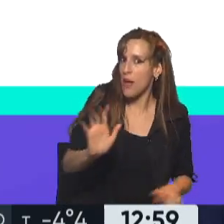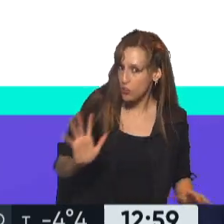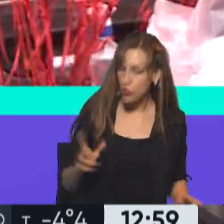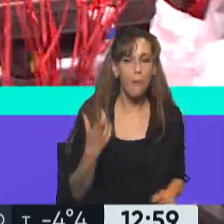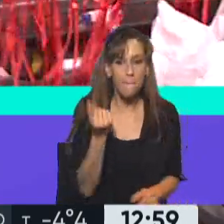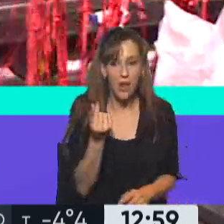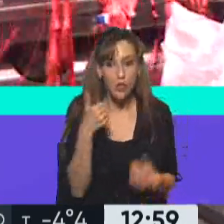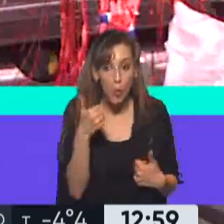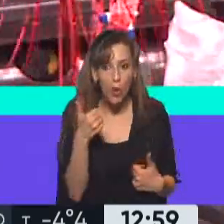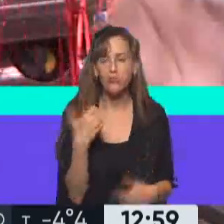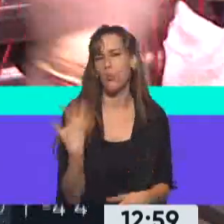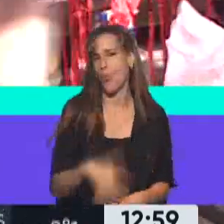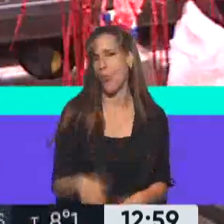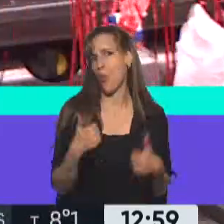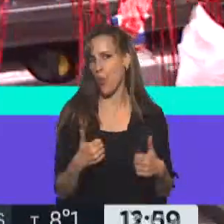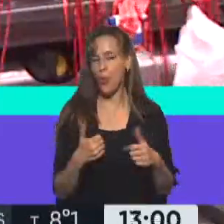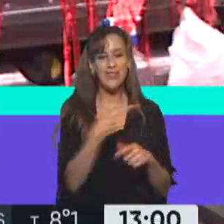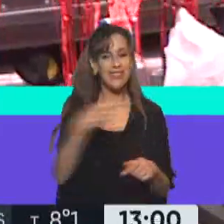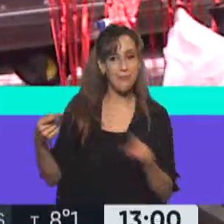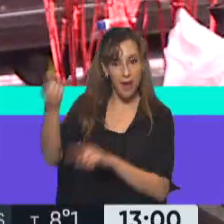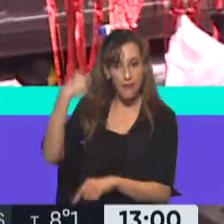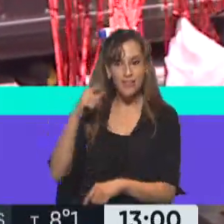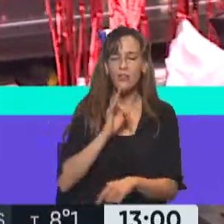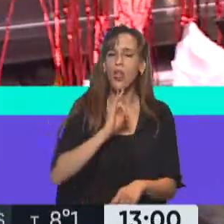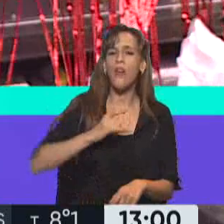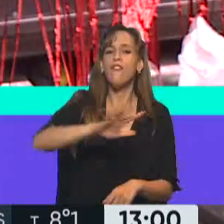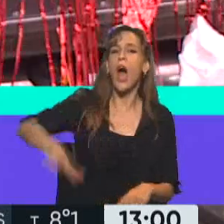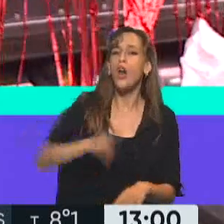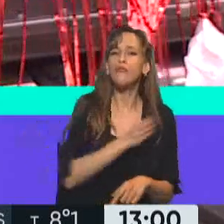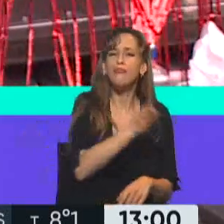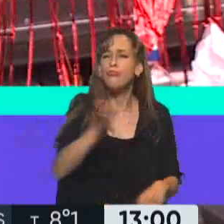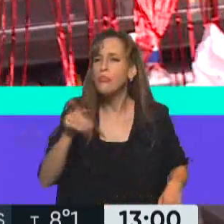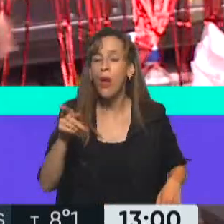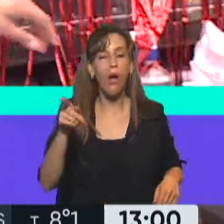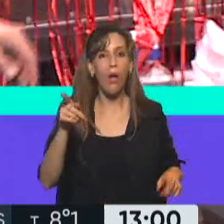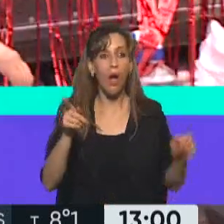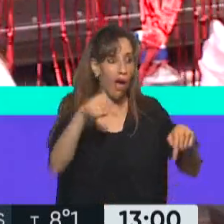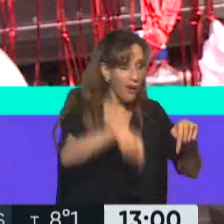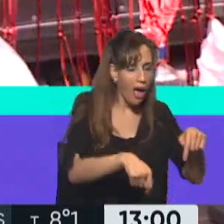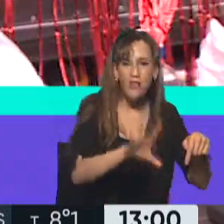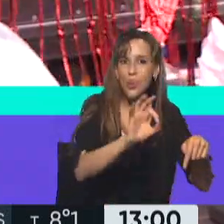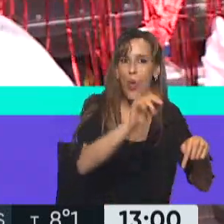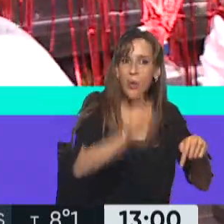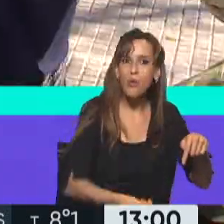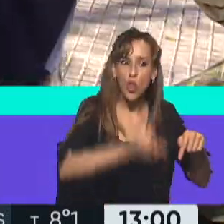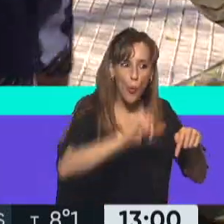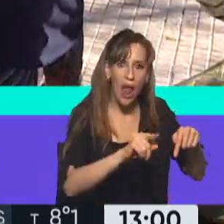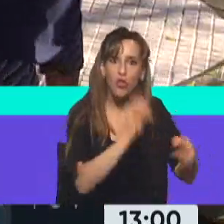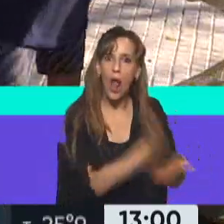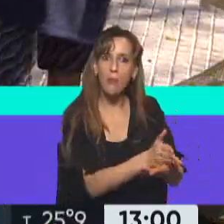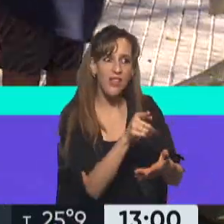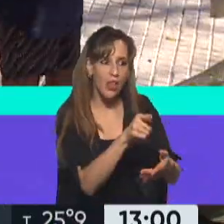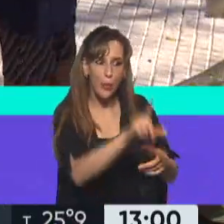buenos precios, porque yo la semana pasé por acá en el barrio, está a la mitad. Esto está a 1.000, imagínense, esto está a 1.000, la mitad. Está